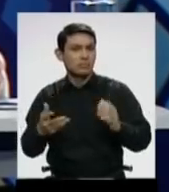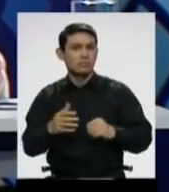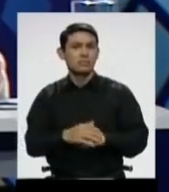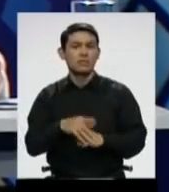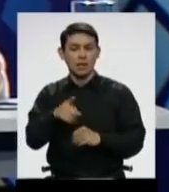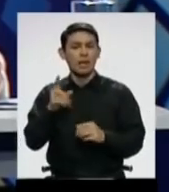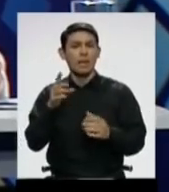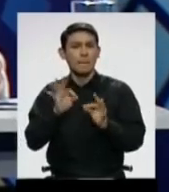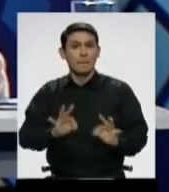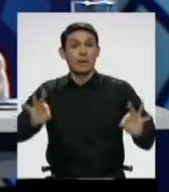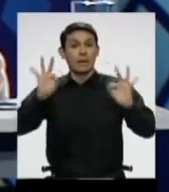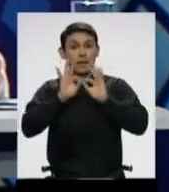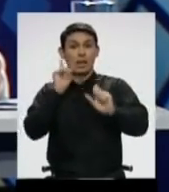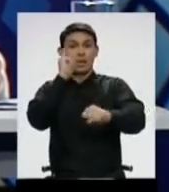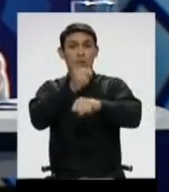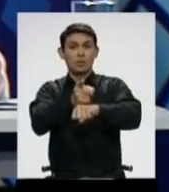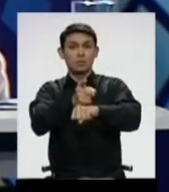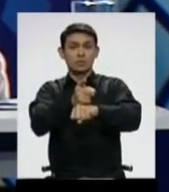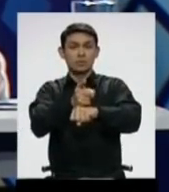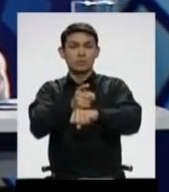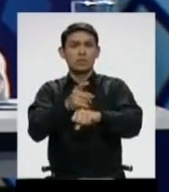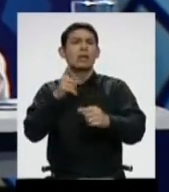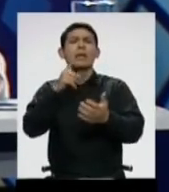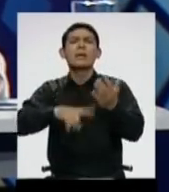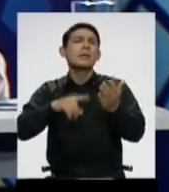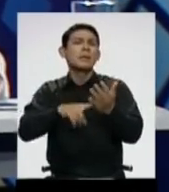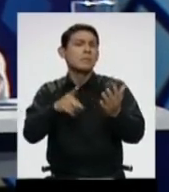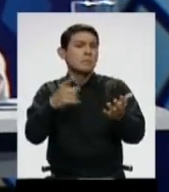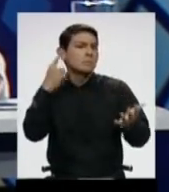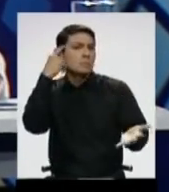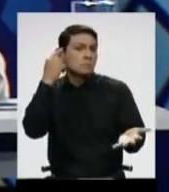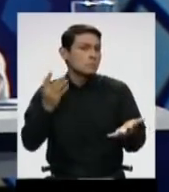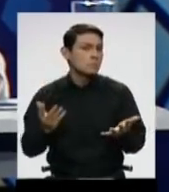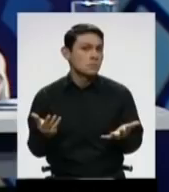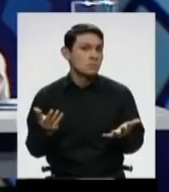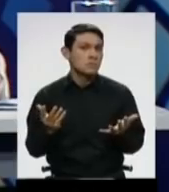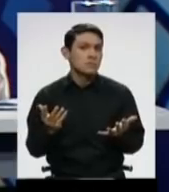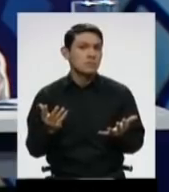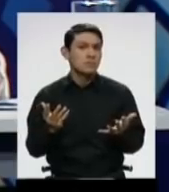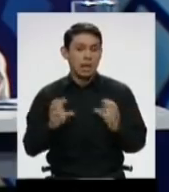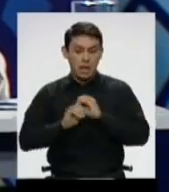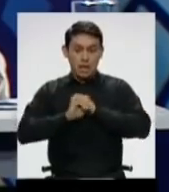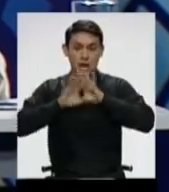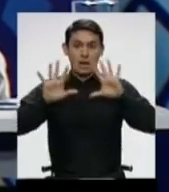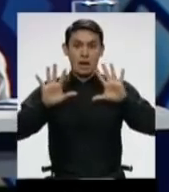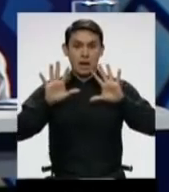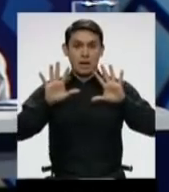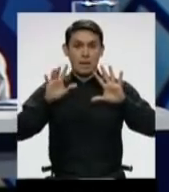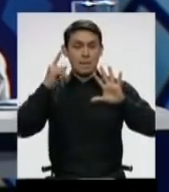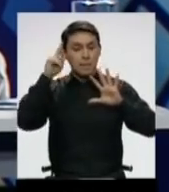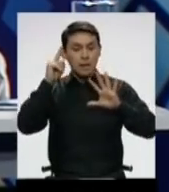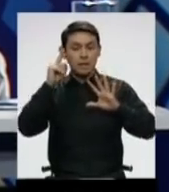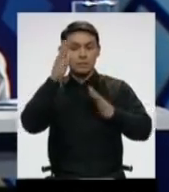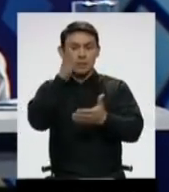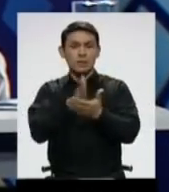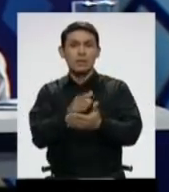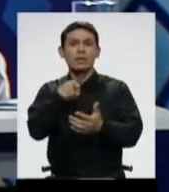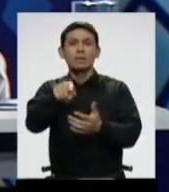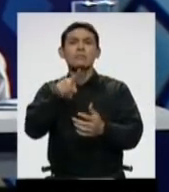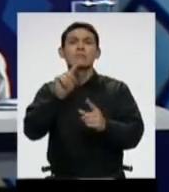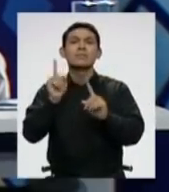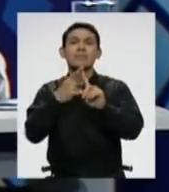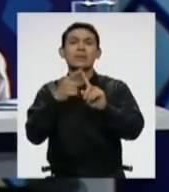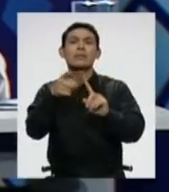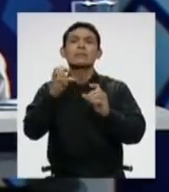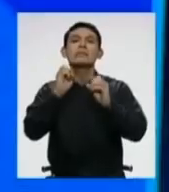importantes, la denuncia que se puede hacer en un caso concreto, ¿qué medidas de transparencia o de prevención se asumirían desde el primer día si usted